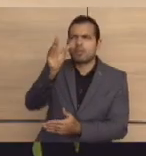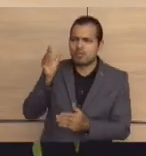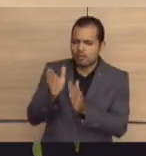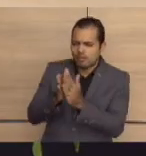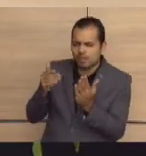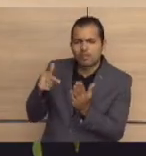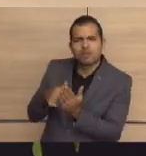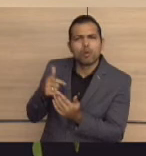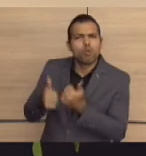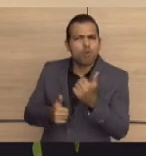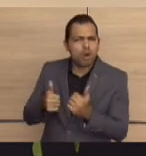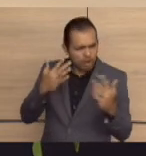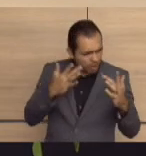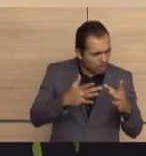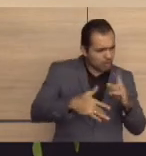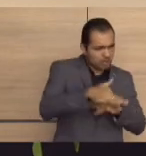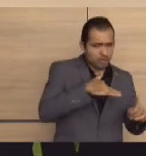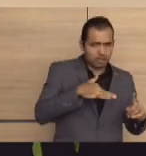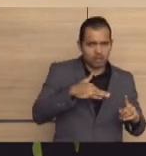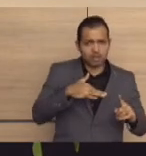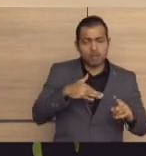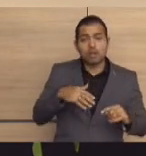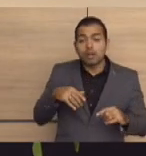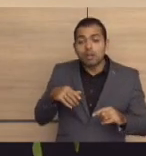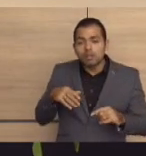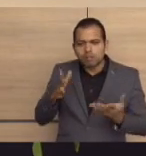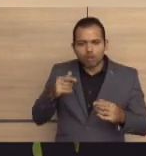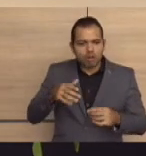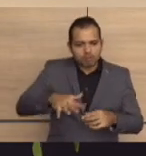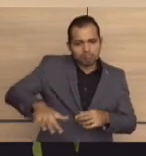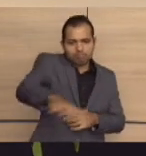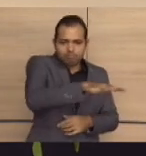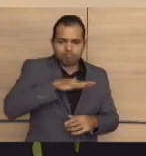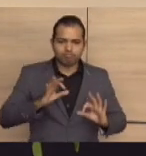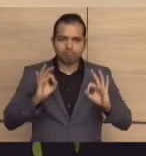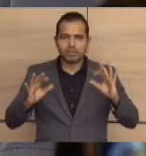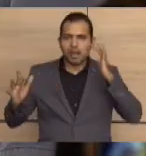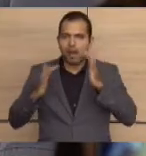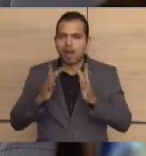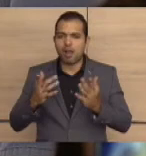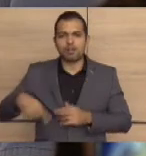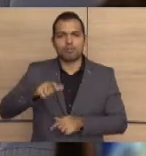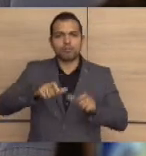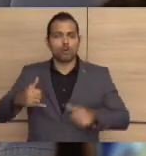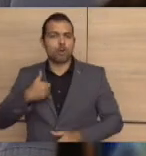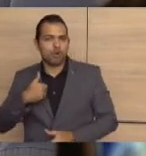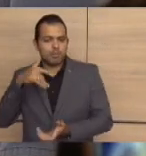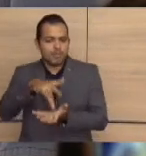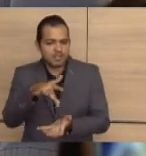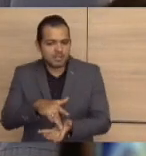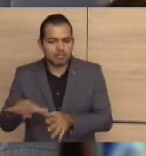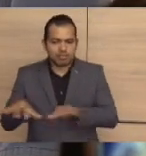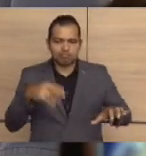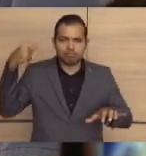ese diseño de ambientes que permitan que los niños sean partícipes y los jóvenes directos de esas narrativas? No